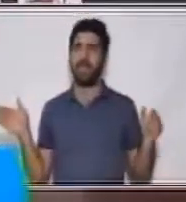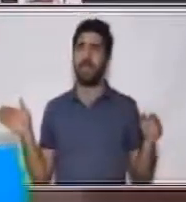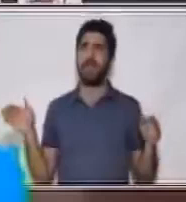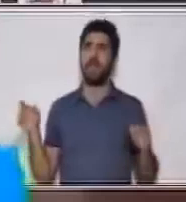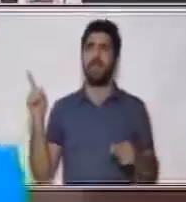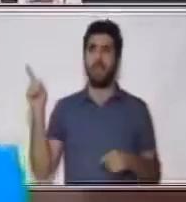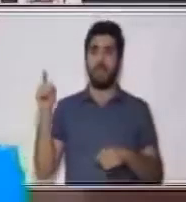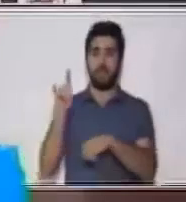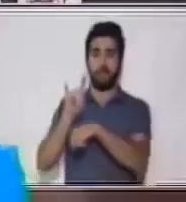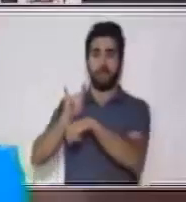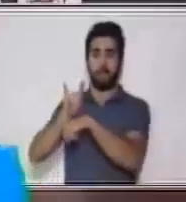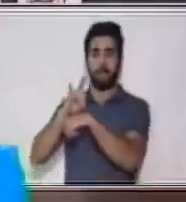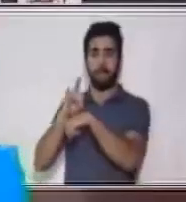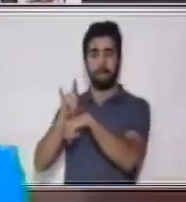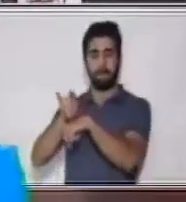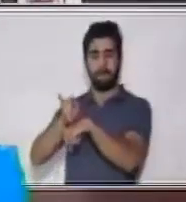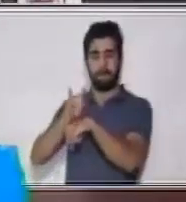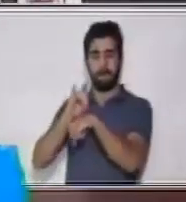y búho.